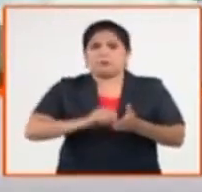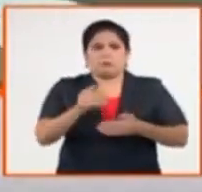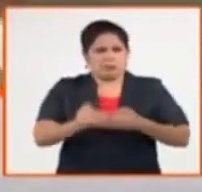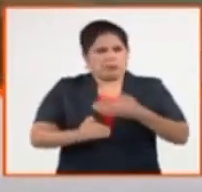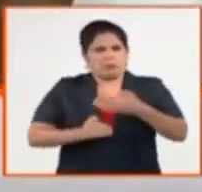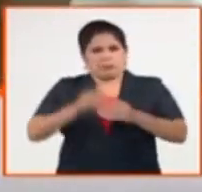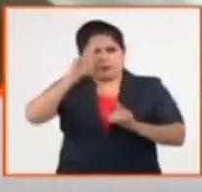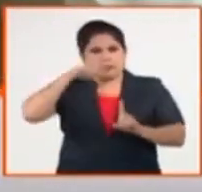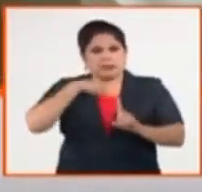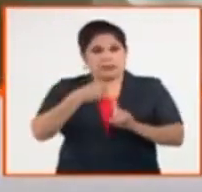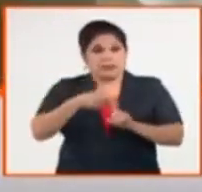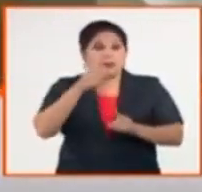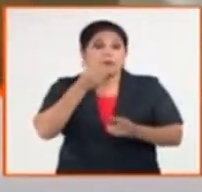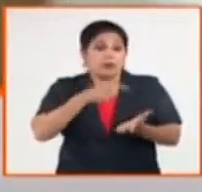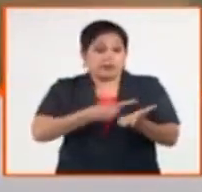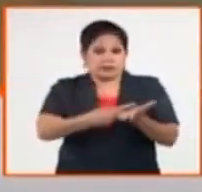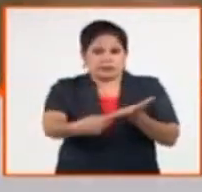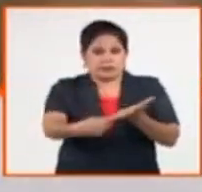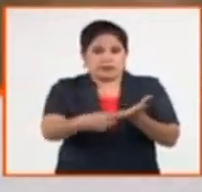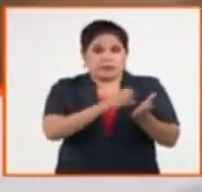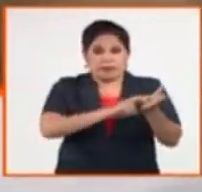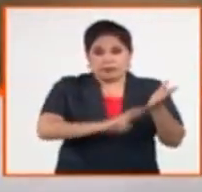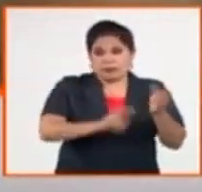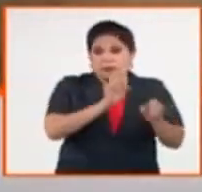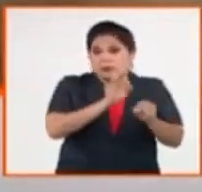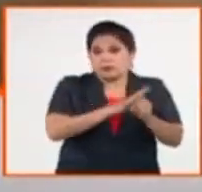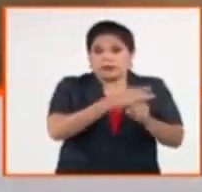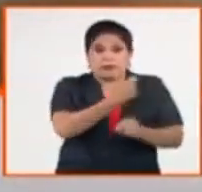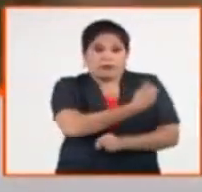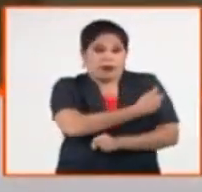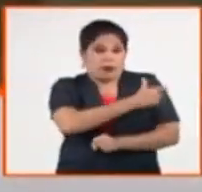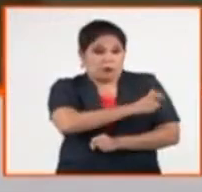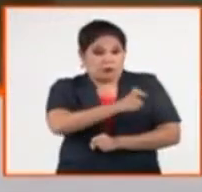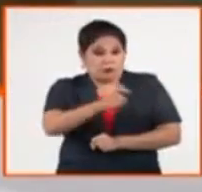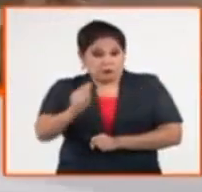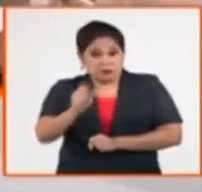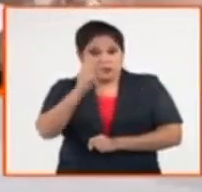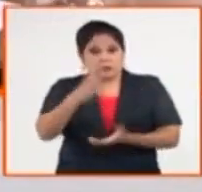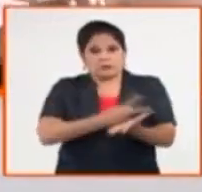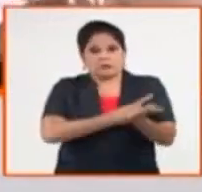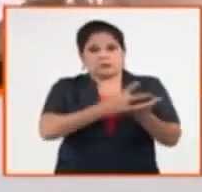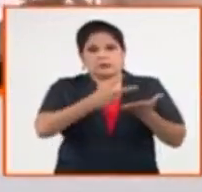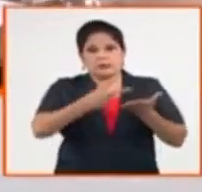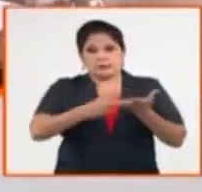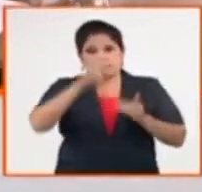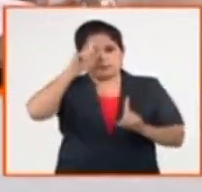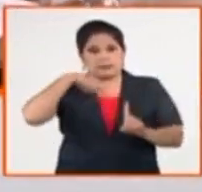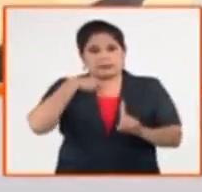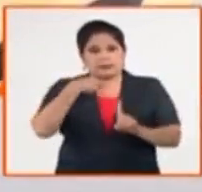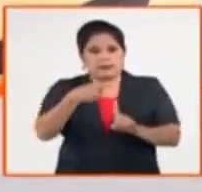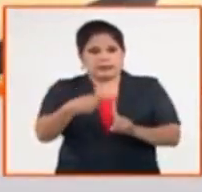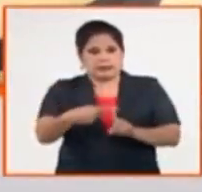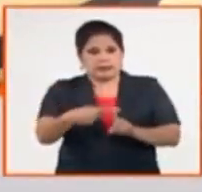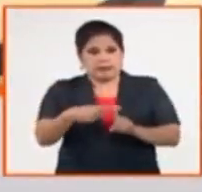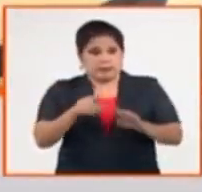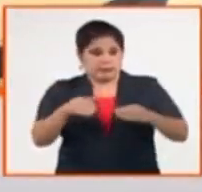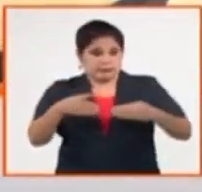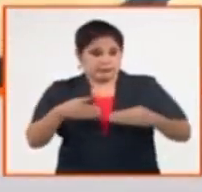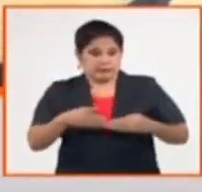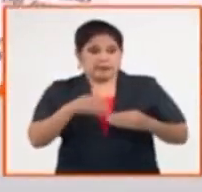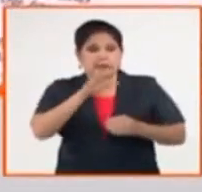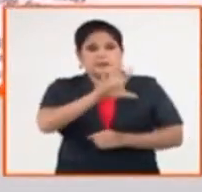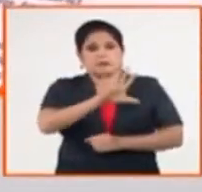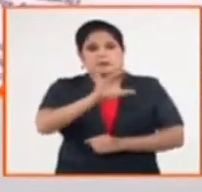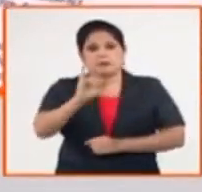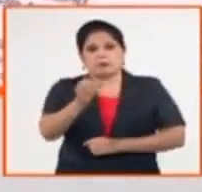esta semana. Por provincia se inició la vacunación en la segunda semana de septiembre, bueno, que acaba de concluir, en